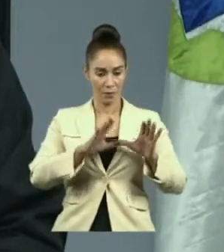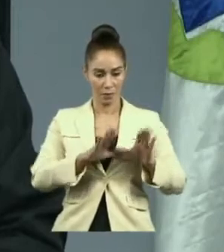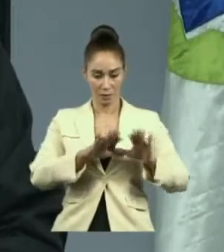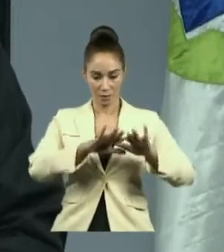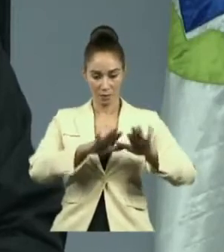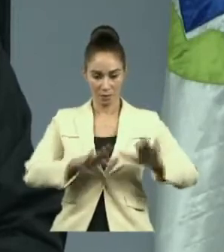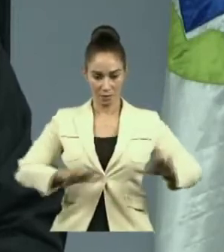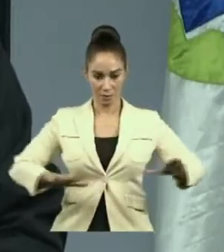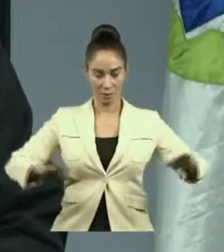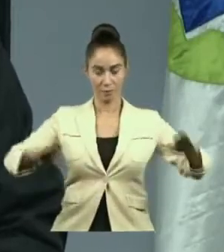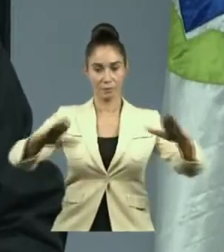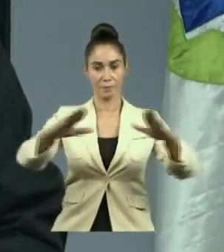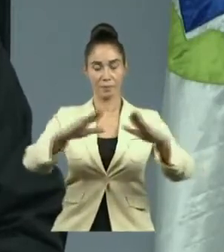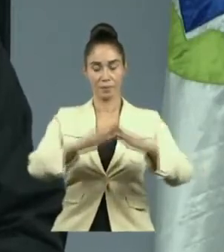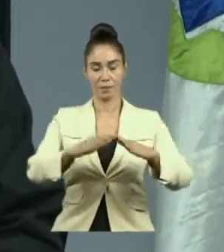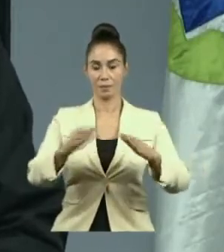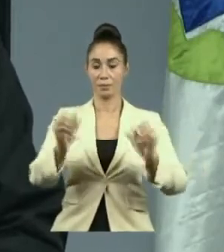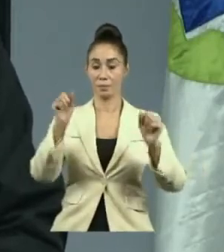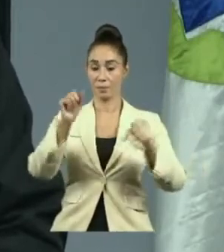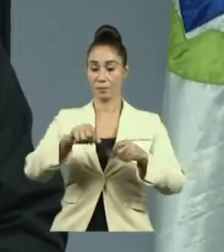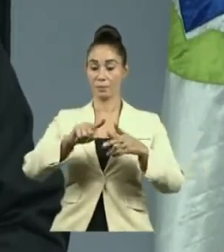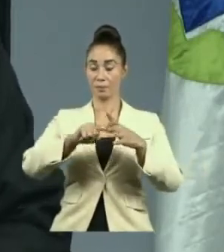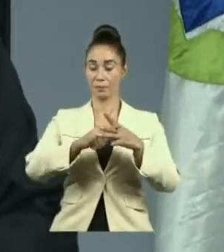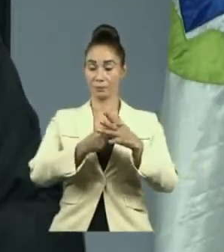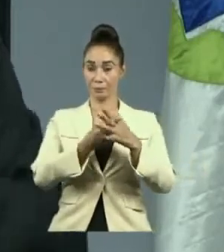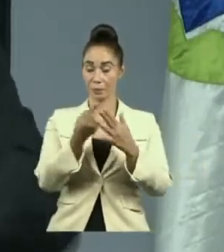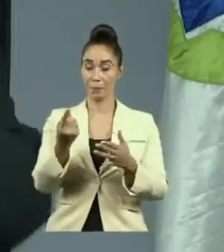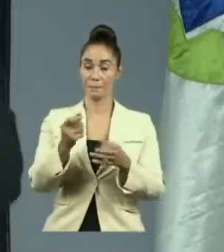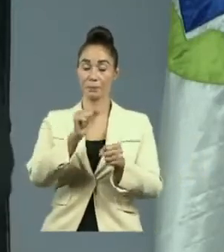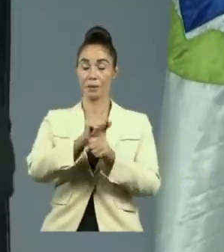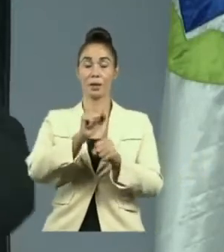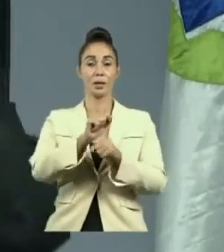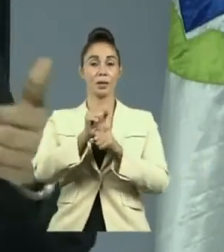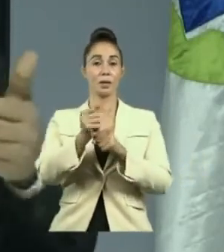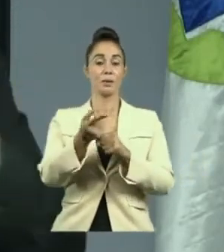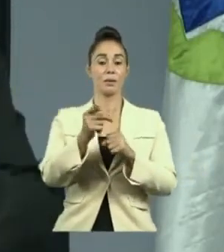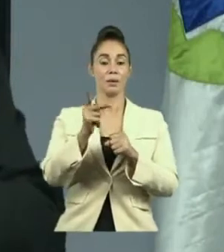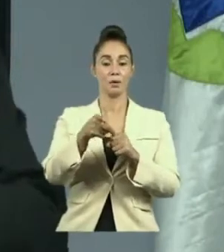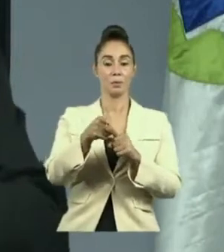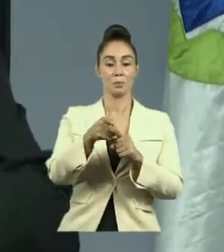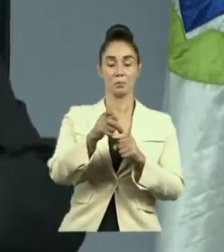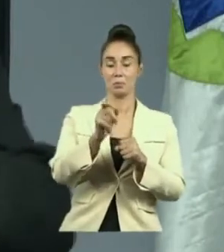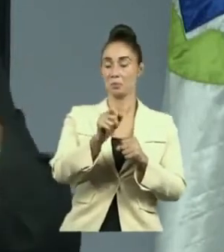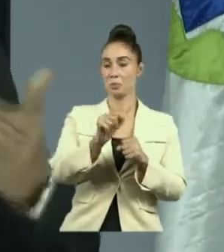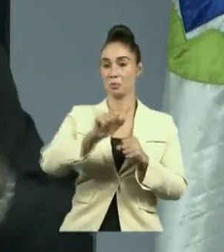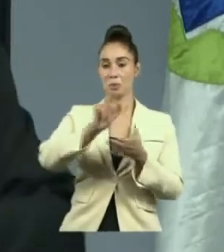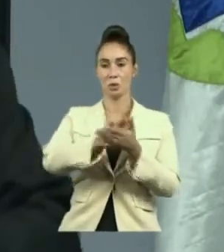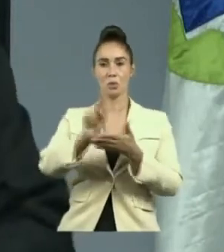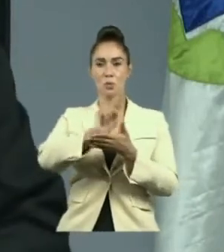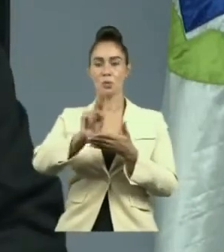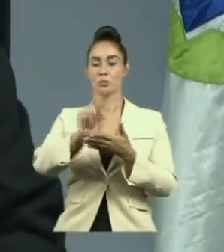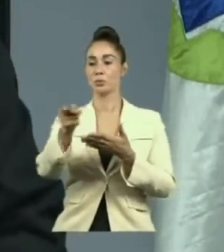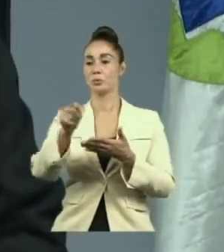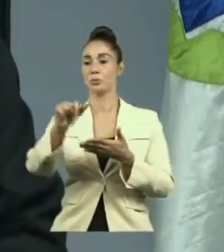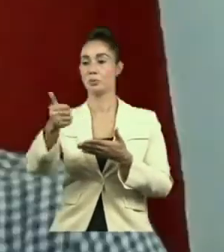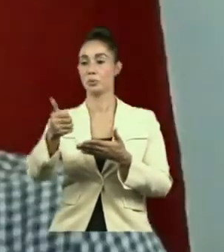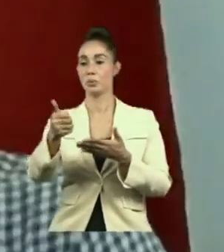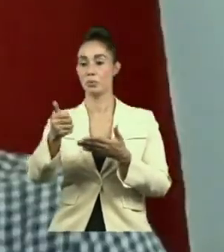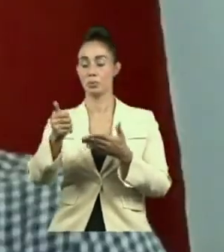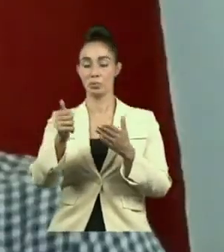para la prestación de un servicio sea este de la naturaleza que sea que puede ser un servicio